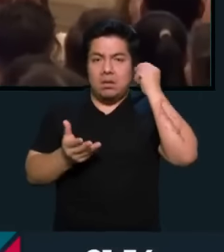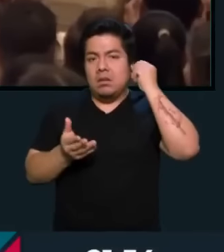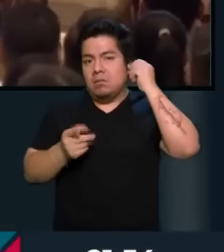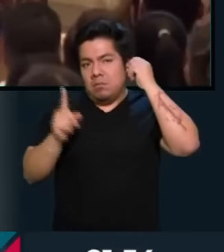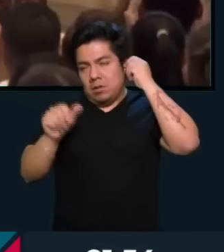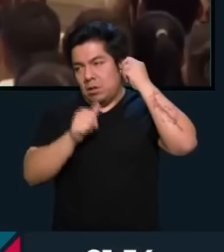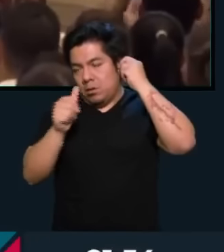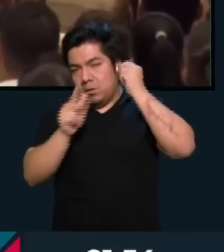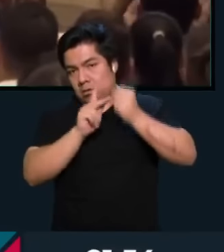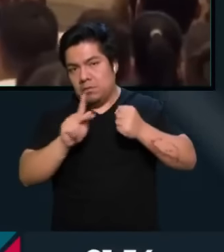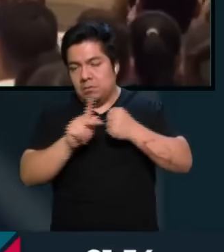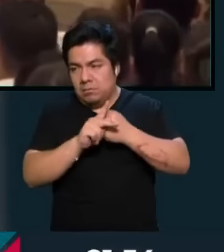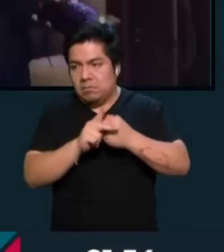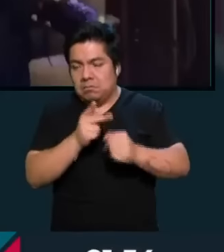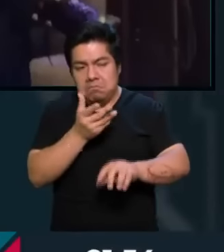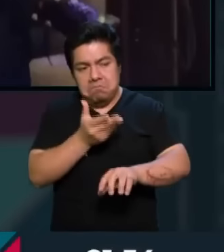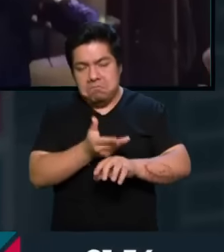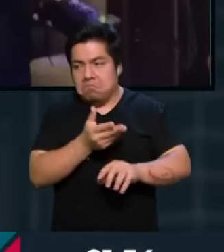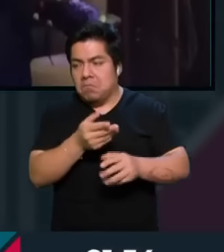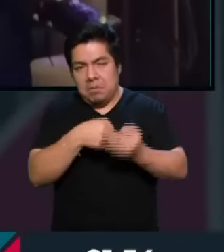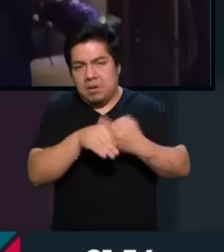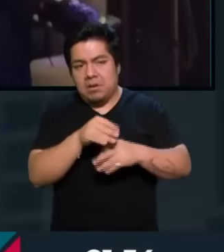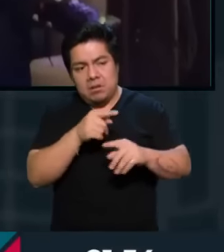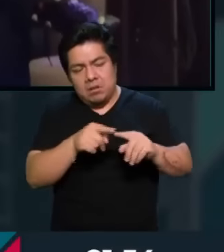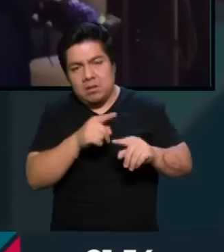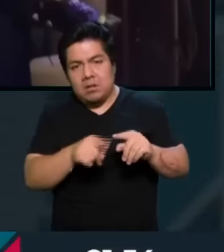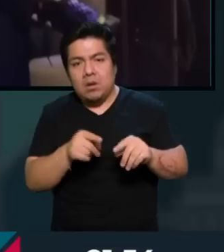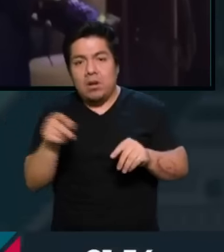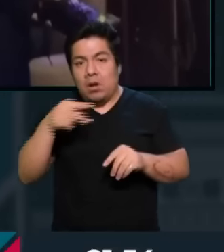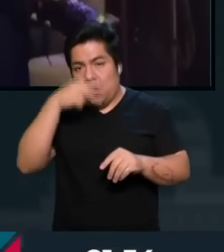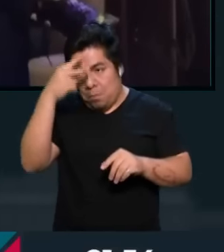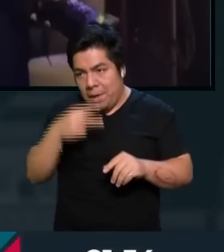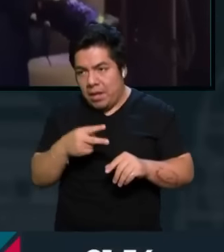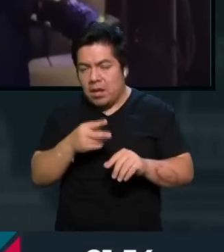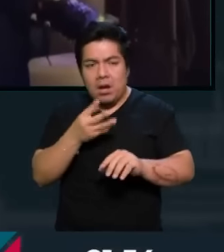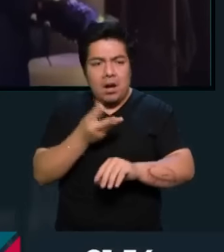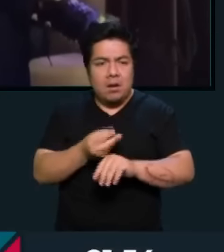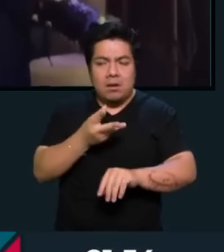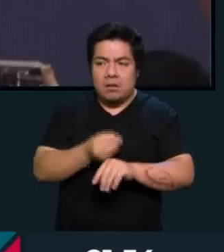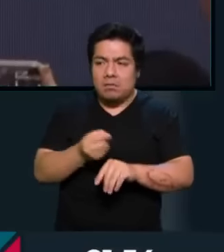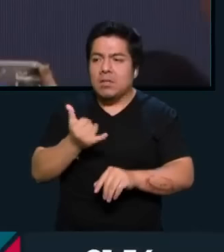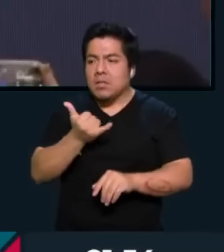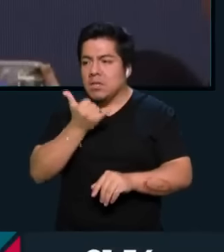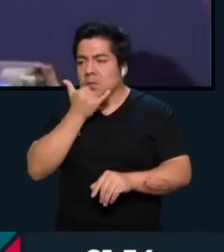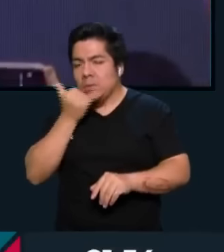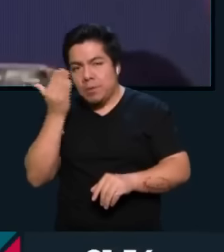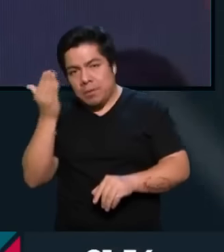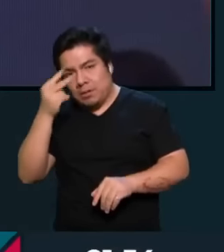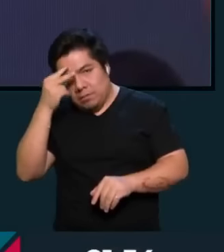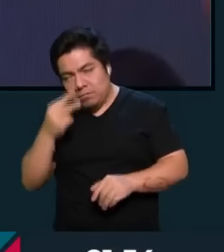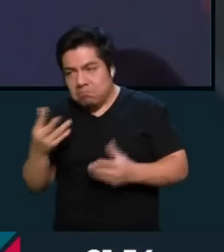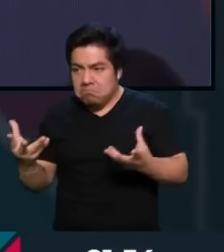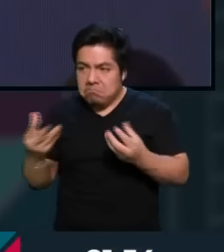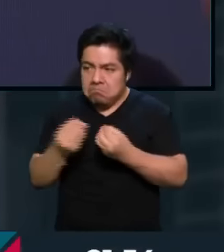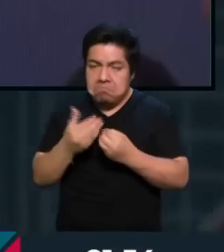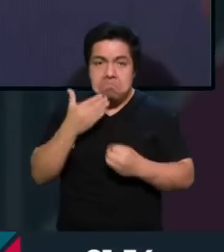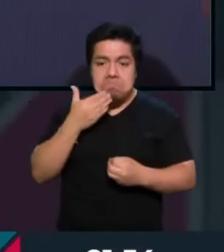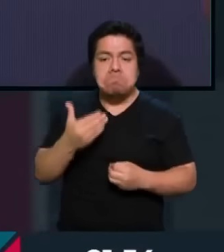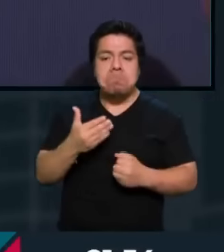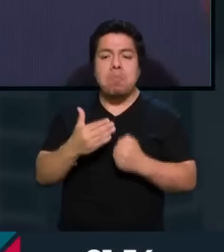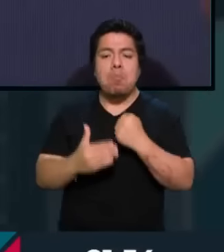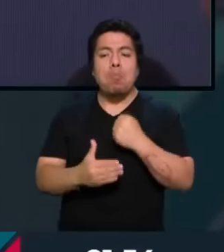extranjero Y llama la atención que dice arreglar las cosas con México disculparnos con México estar en buenos términos con México